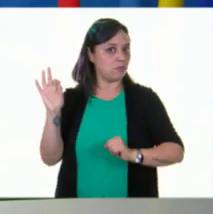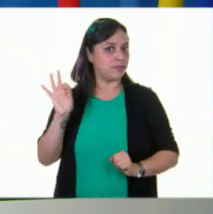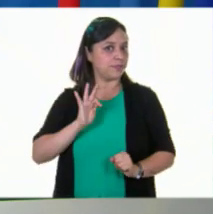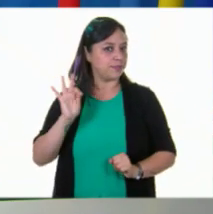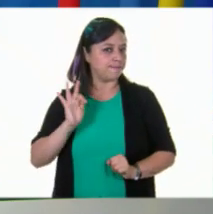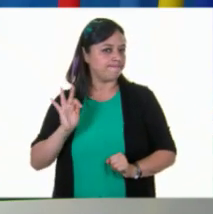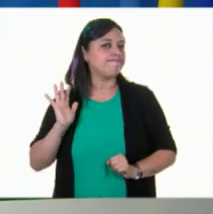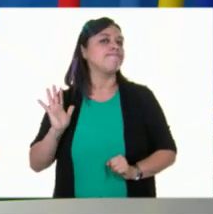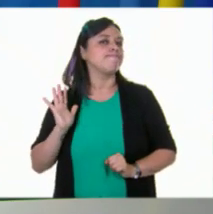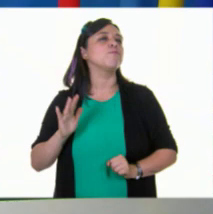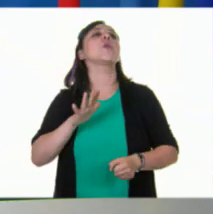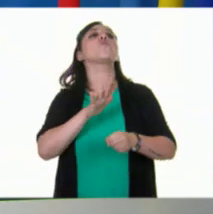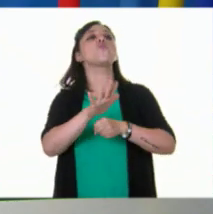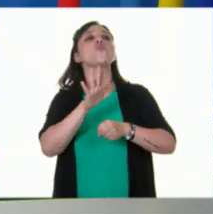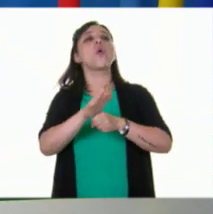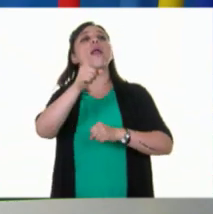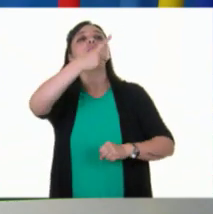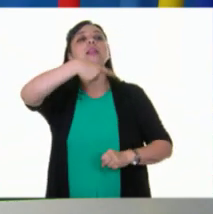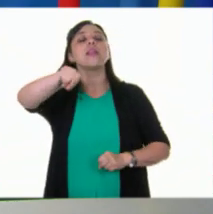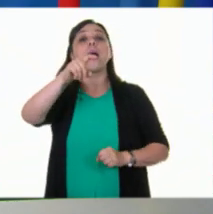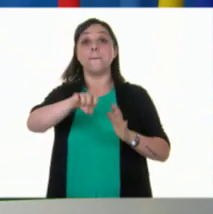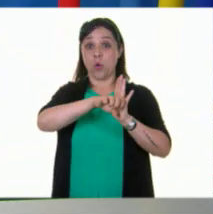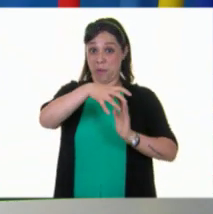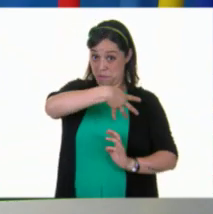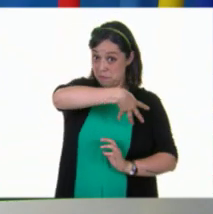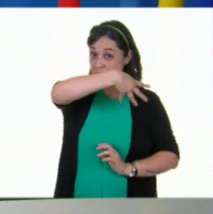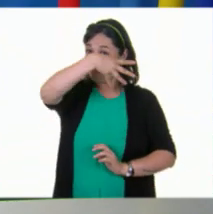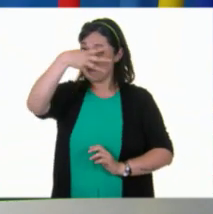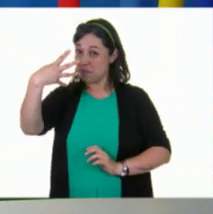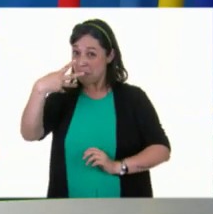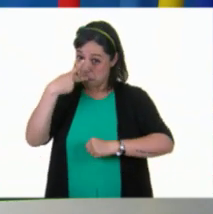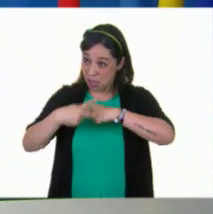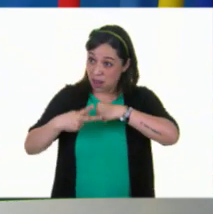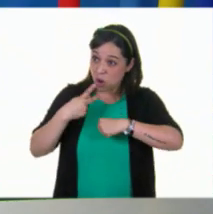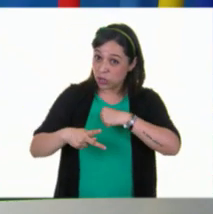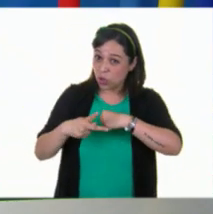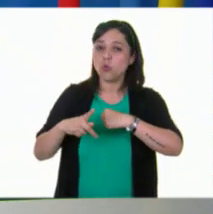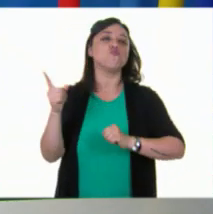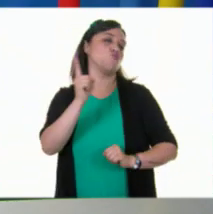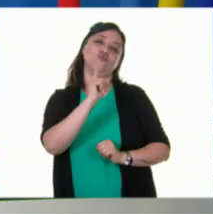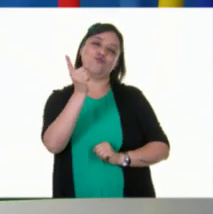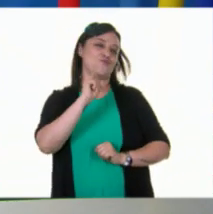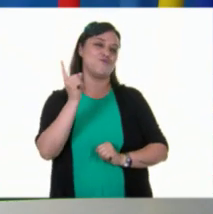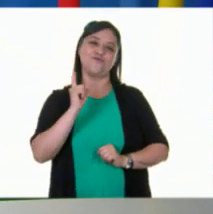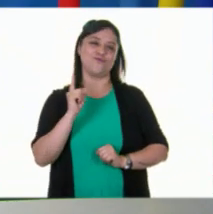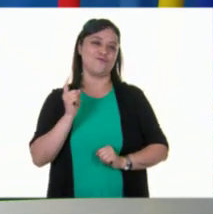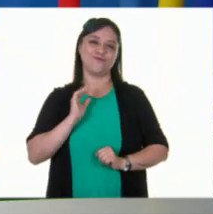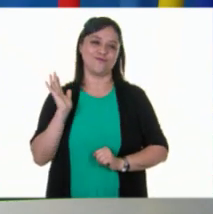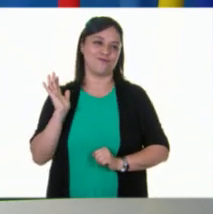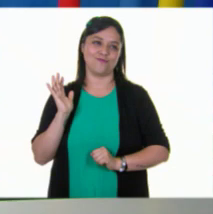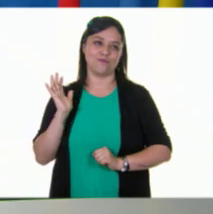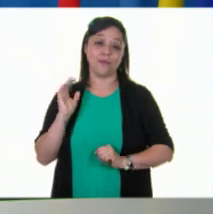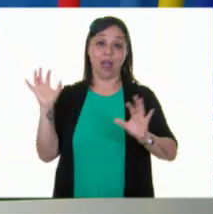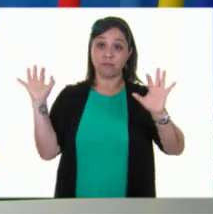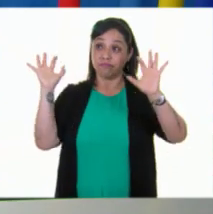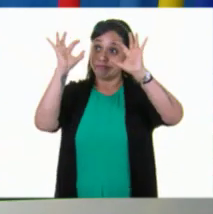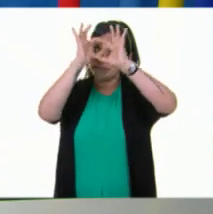ayúdenme. ¿Cómo cuál creen que ella sea? Por ejemplo, ¿un arcoíris será una amenaza o un peligro? No, no. No, ¿verdad? Ninguna. ¿Un